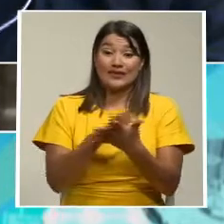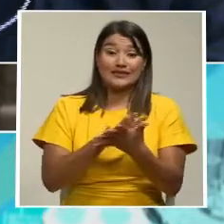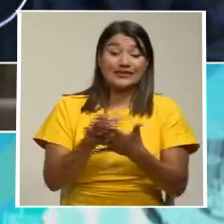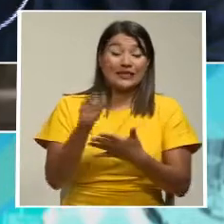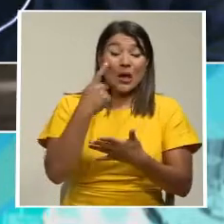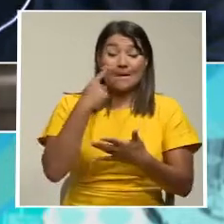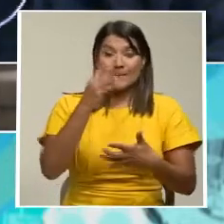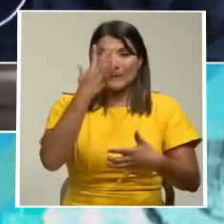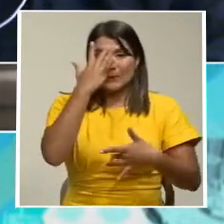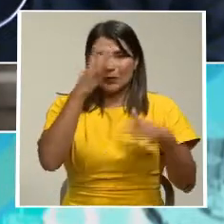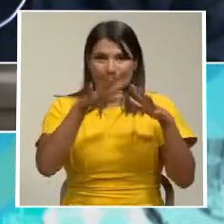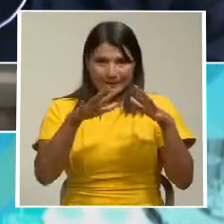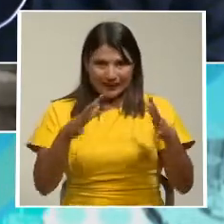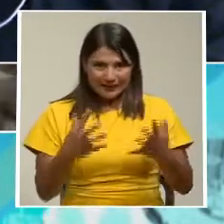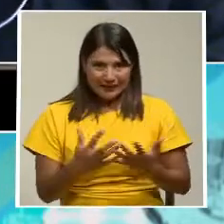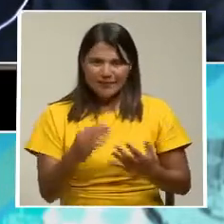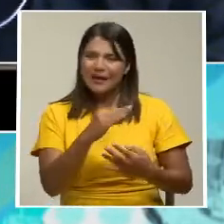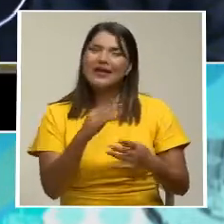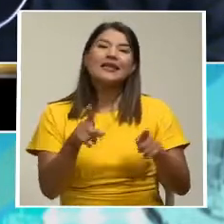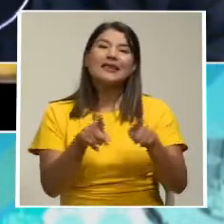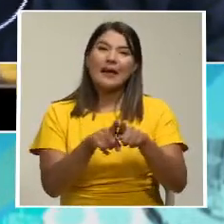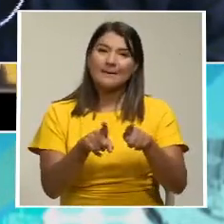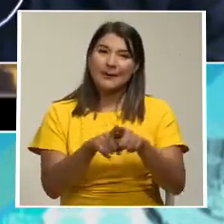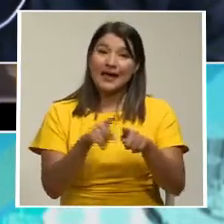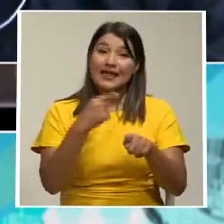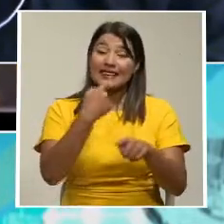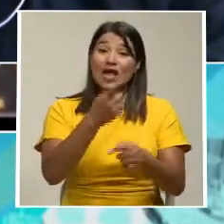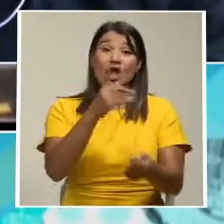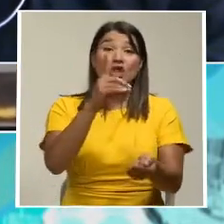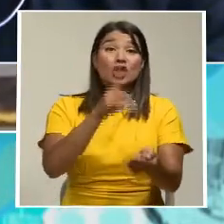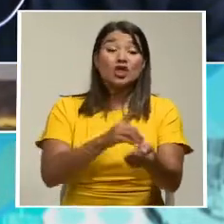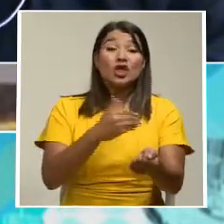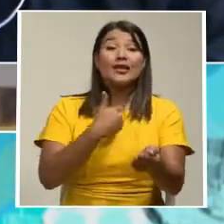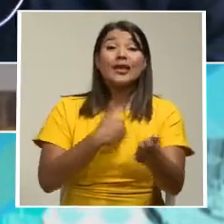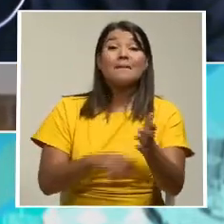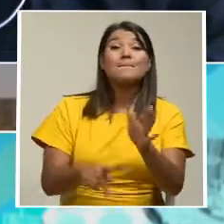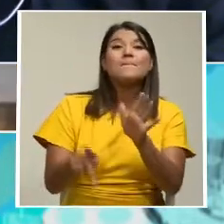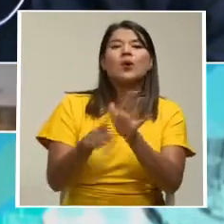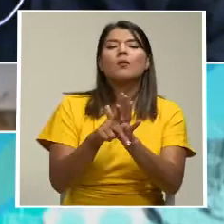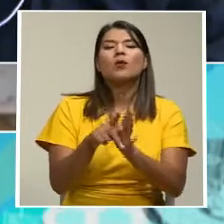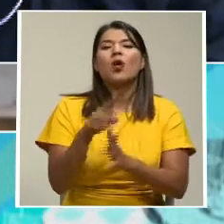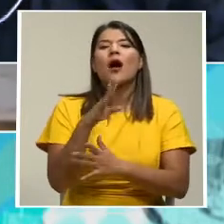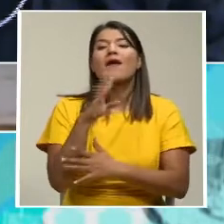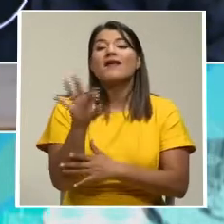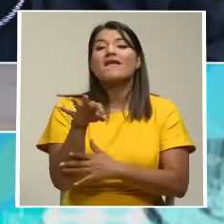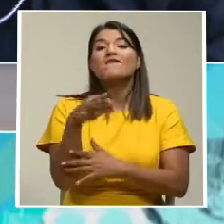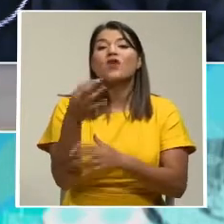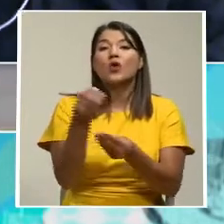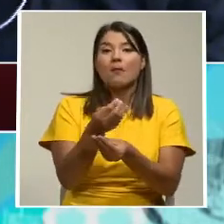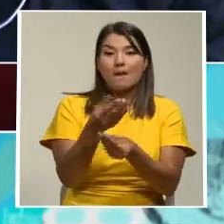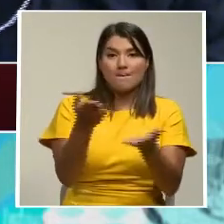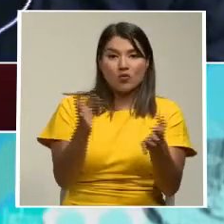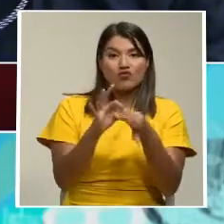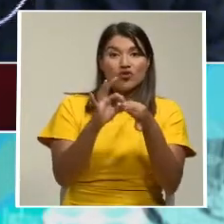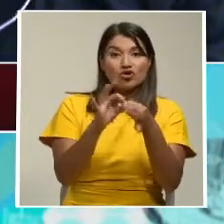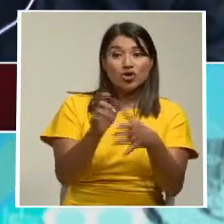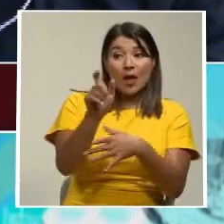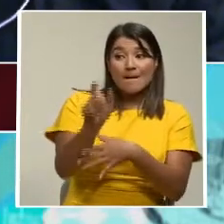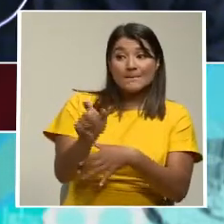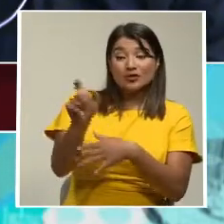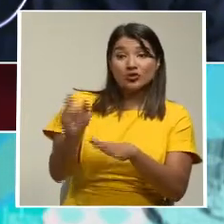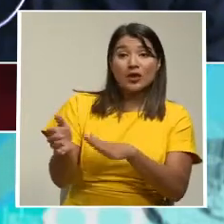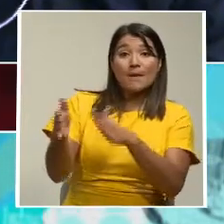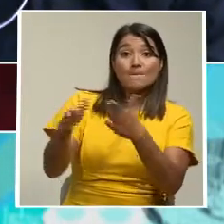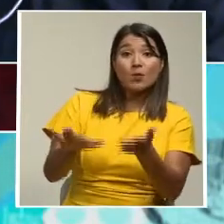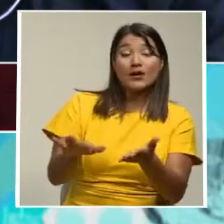causando y que incluso los médicos tenían prohibido referirse públicamente a esas muertes como muertes